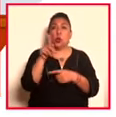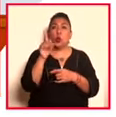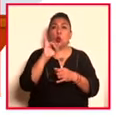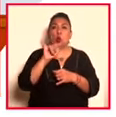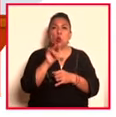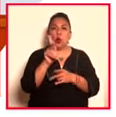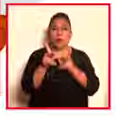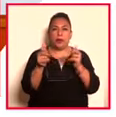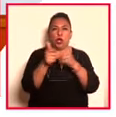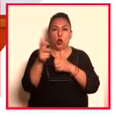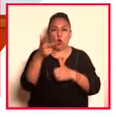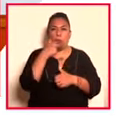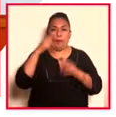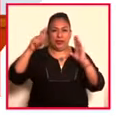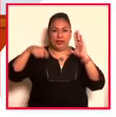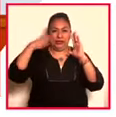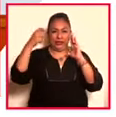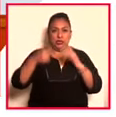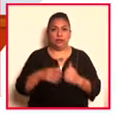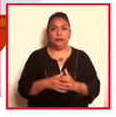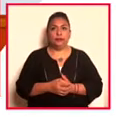cineasta.